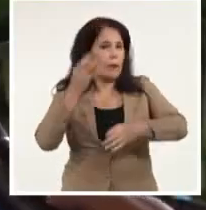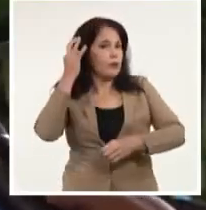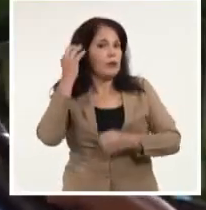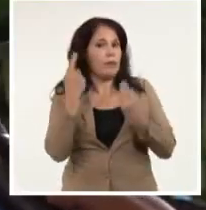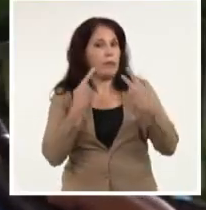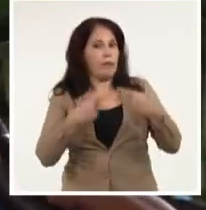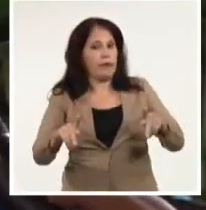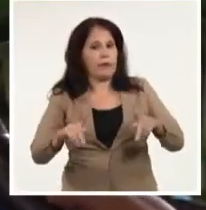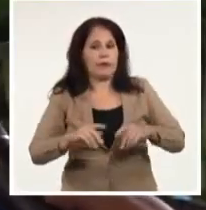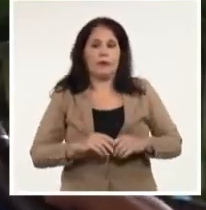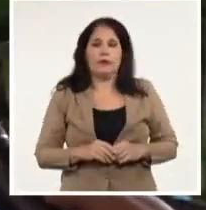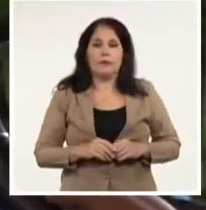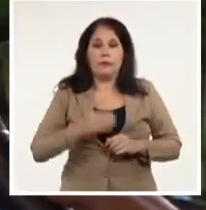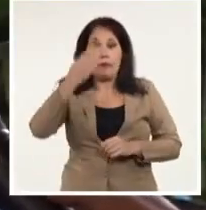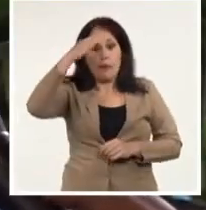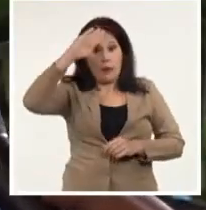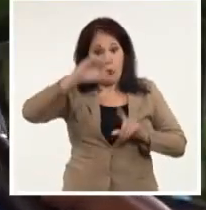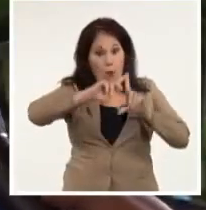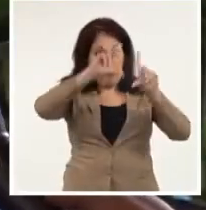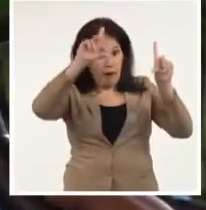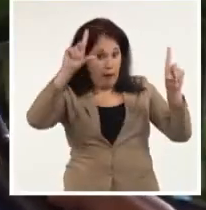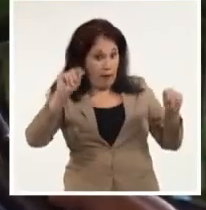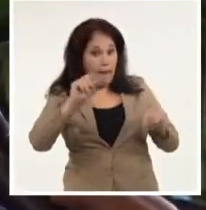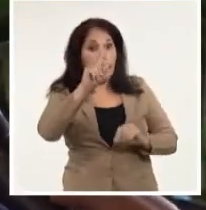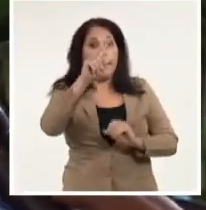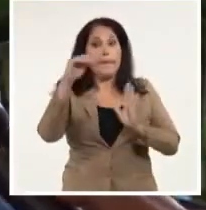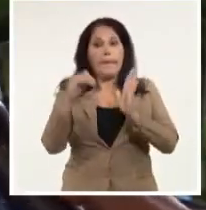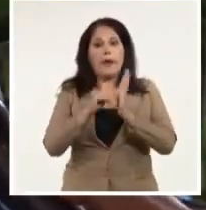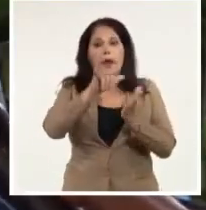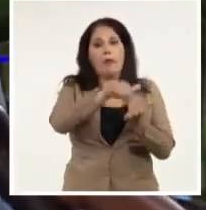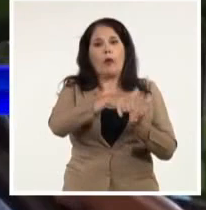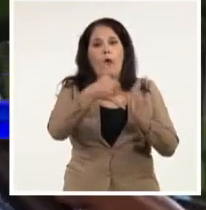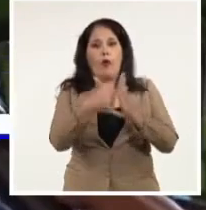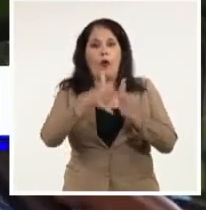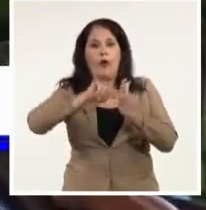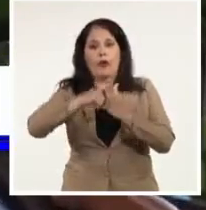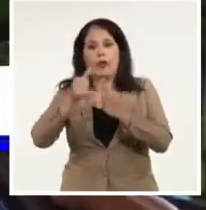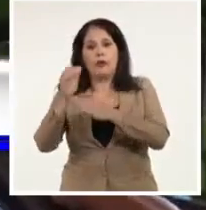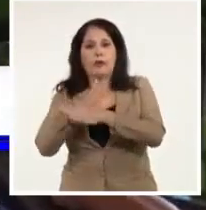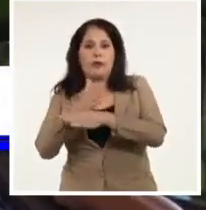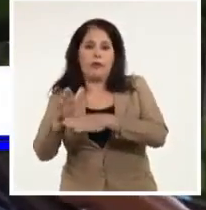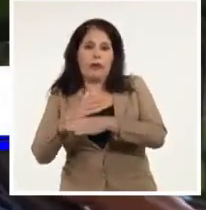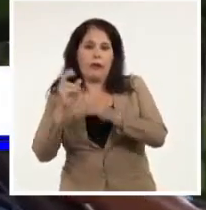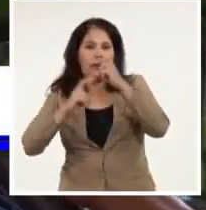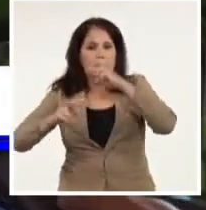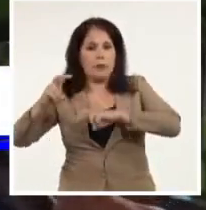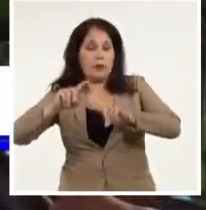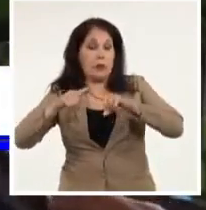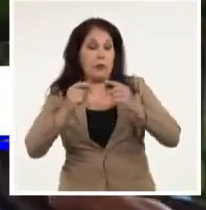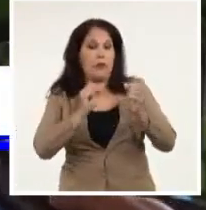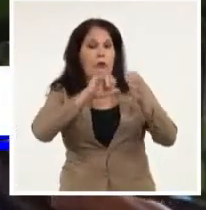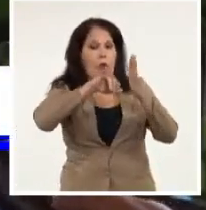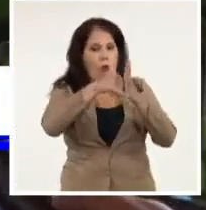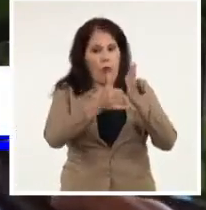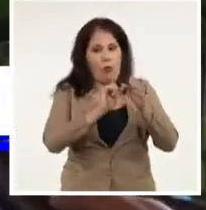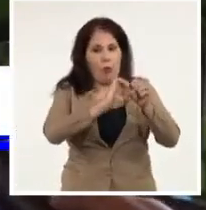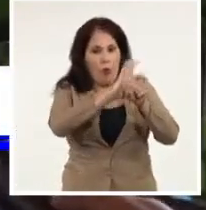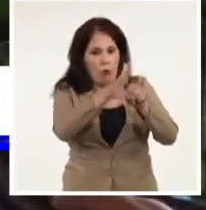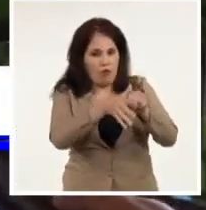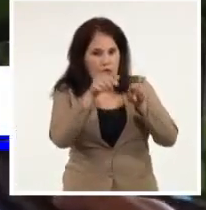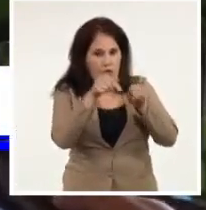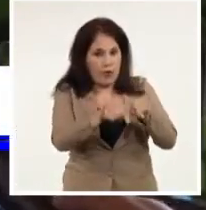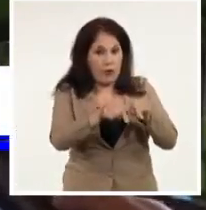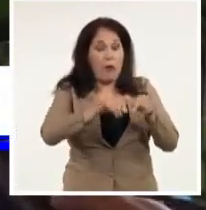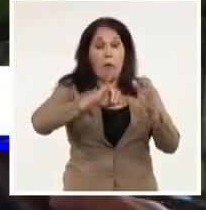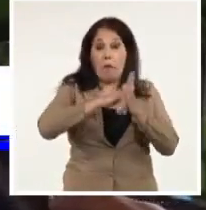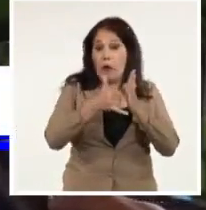la prensa. Cuba llegó a tener más de 1,000 proyectos de investigación y de innovación dedicada a la COVID. Por tanto, todos esos proyectos